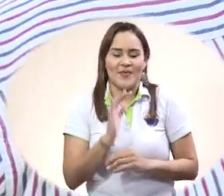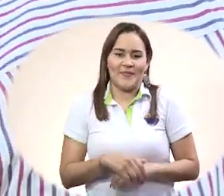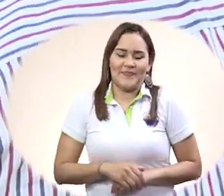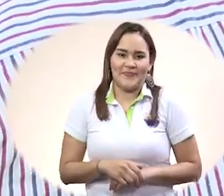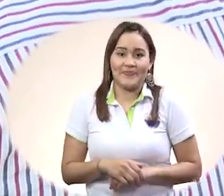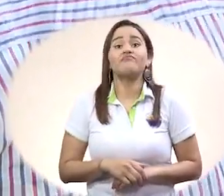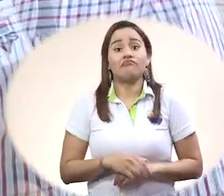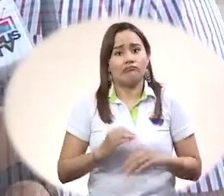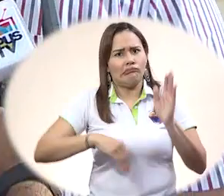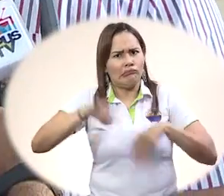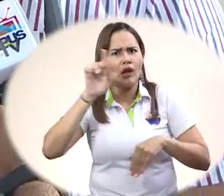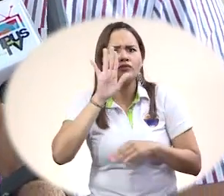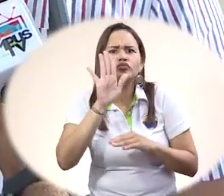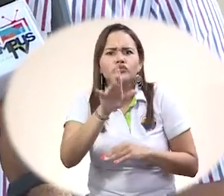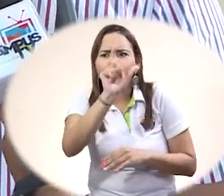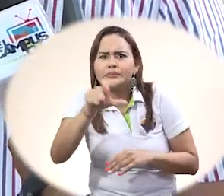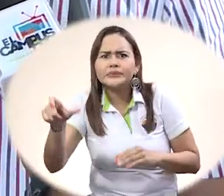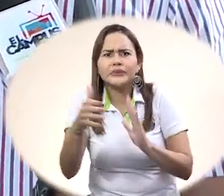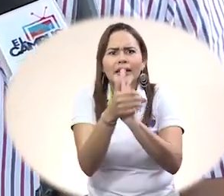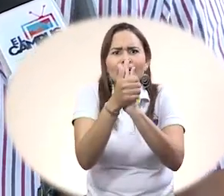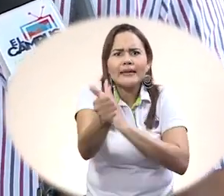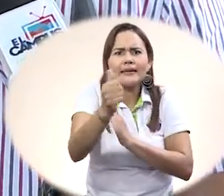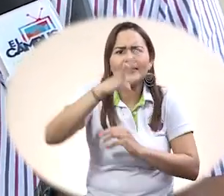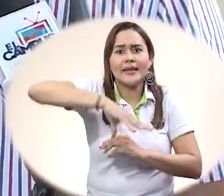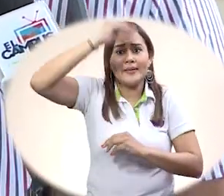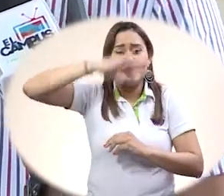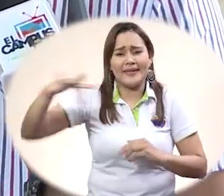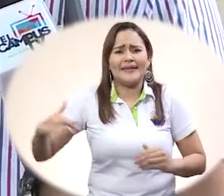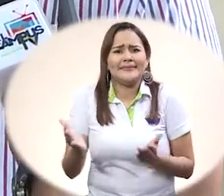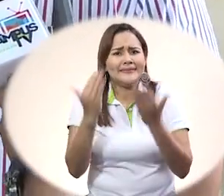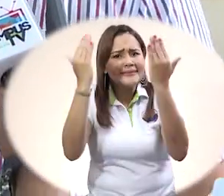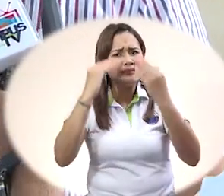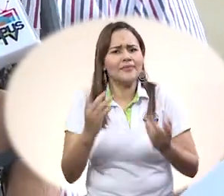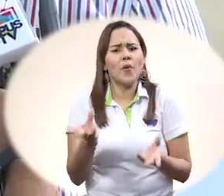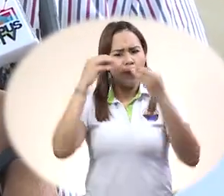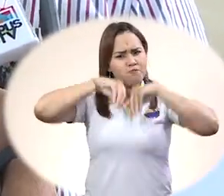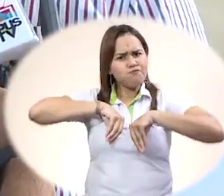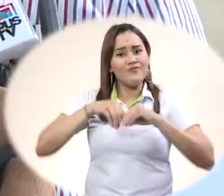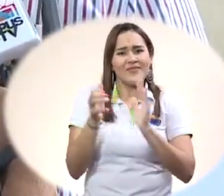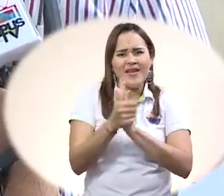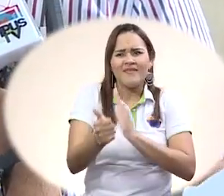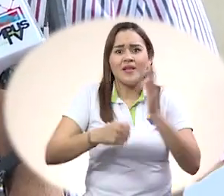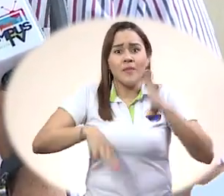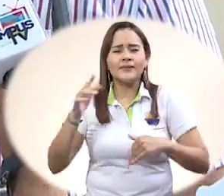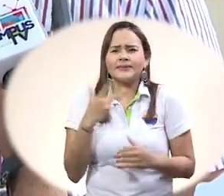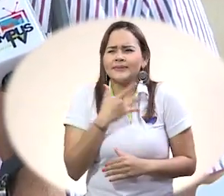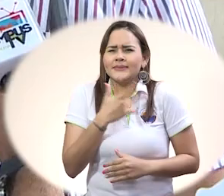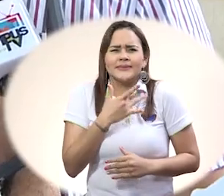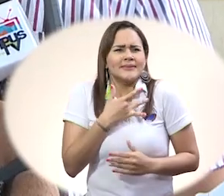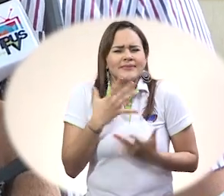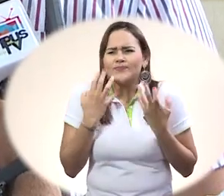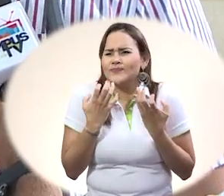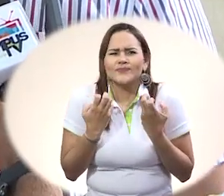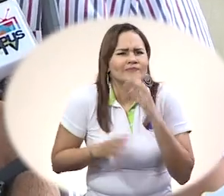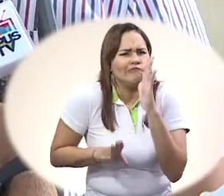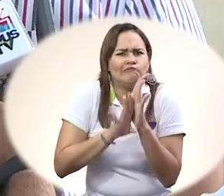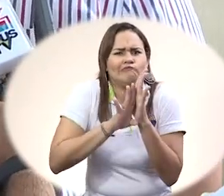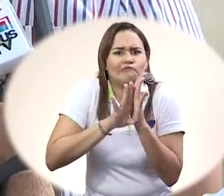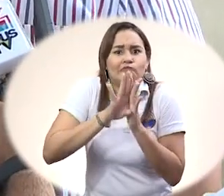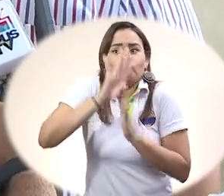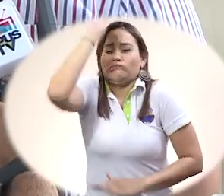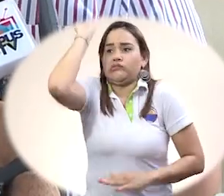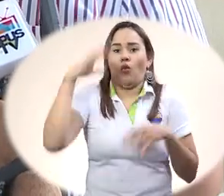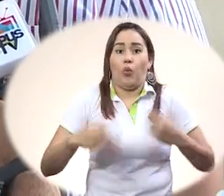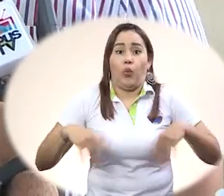magdalenas y como lo decía a jason hoy tienen talento y además de ese estamento tienen un corazón unas ganas de salir adelante que es impresionante y si